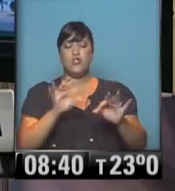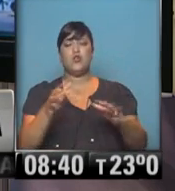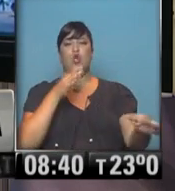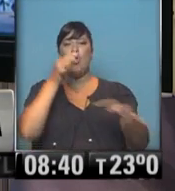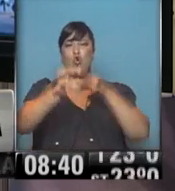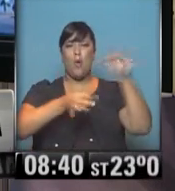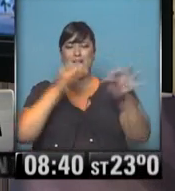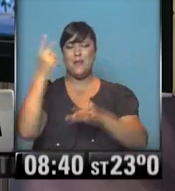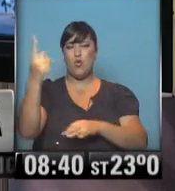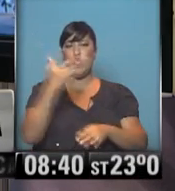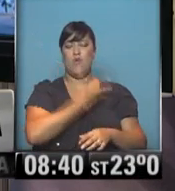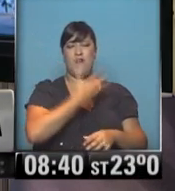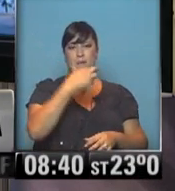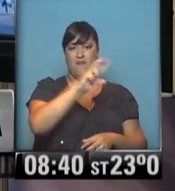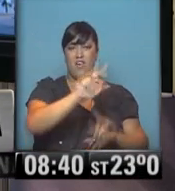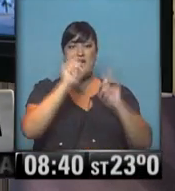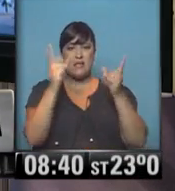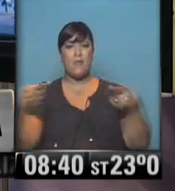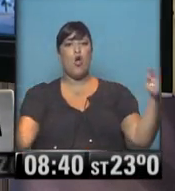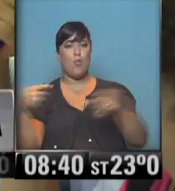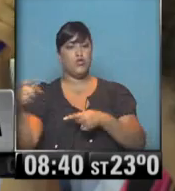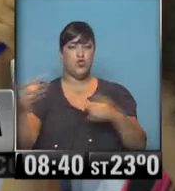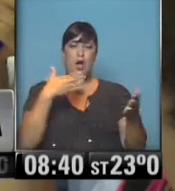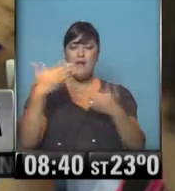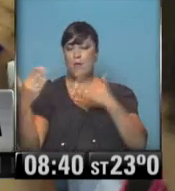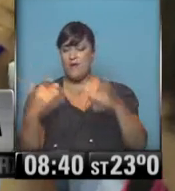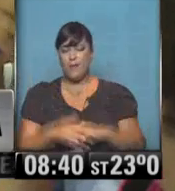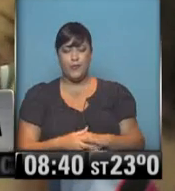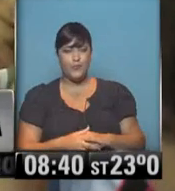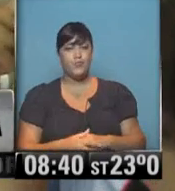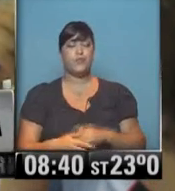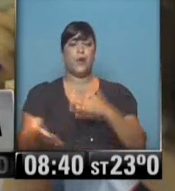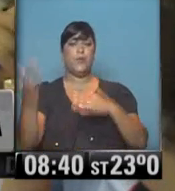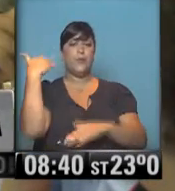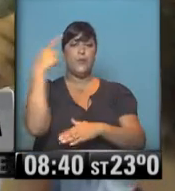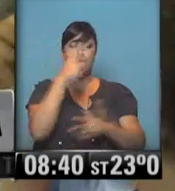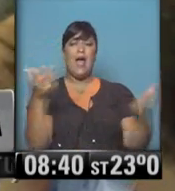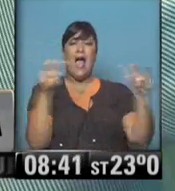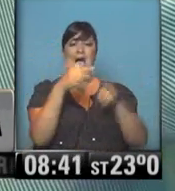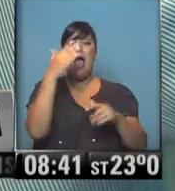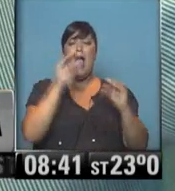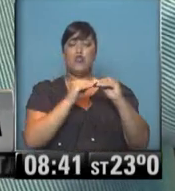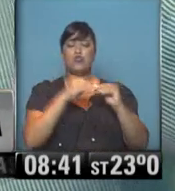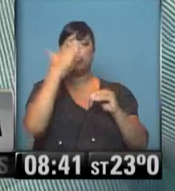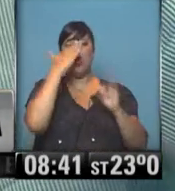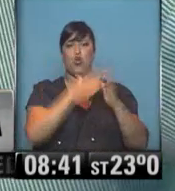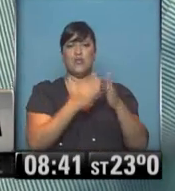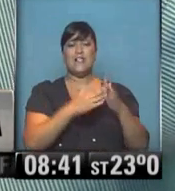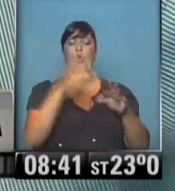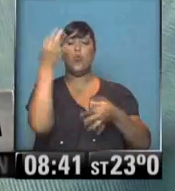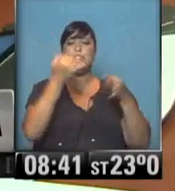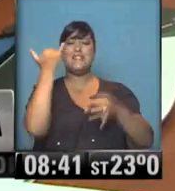alguien del oficialismo y también con alguien de la oposición el plenario de las comisiones de asuntos constitucionales justicia y seguridad